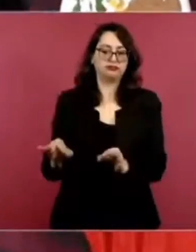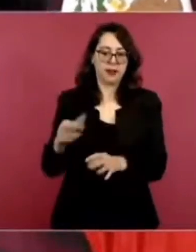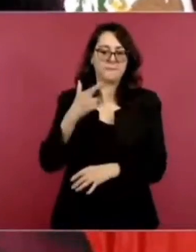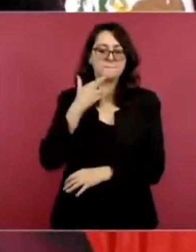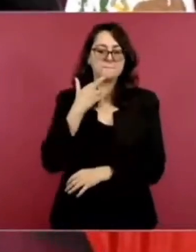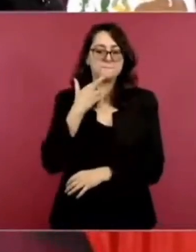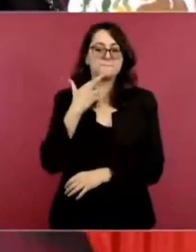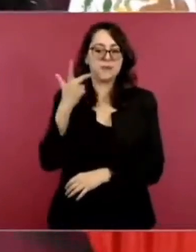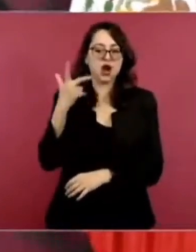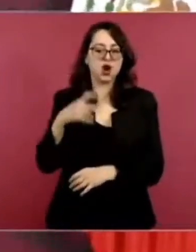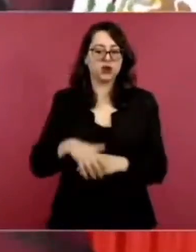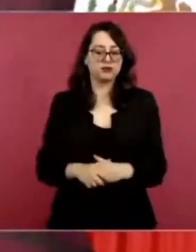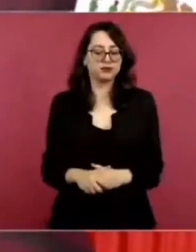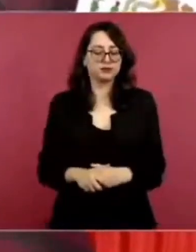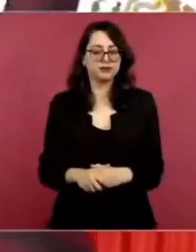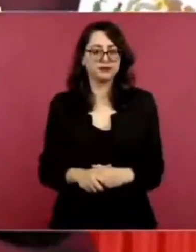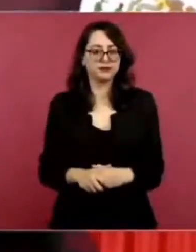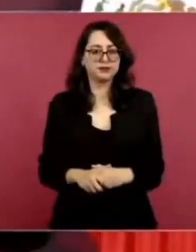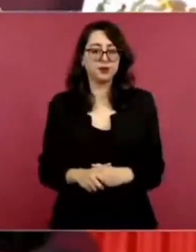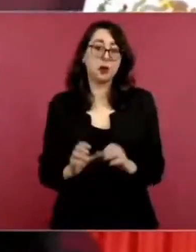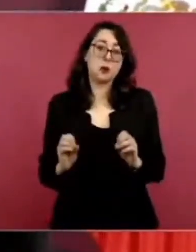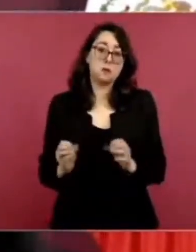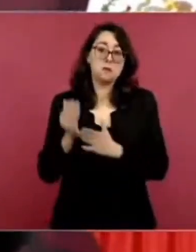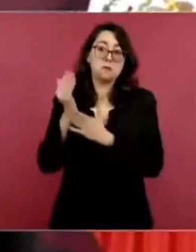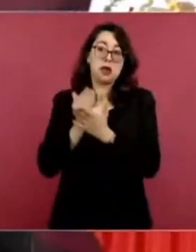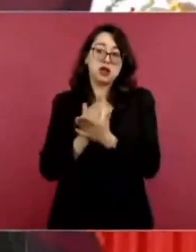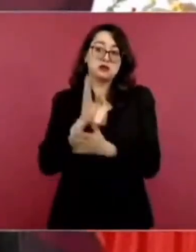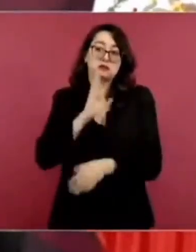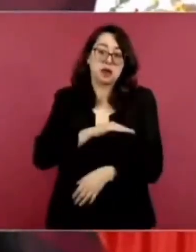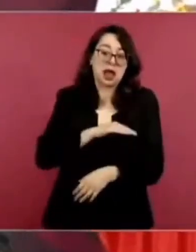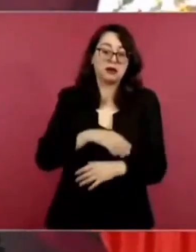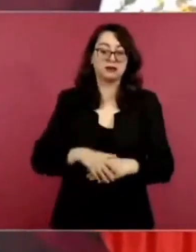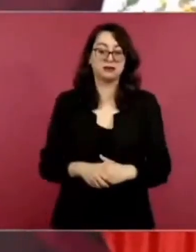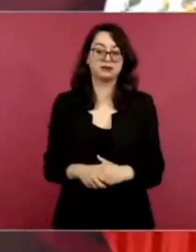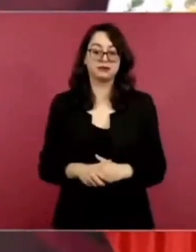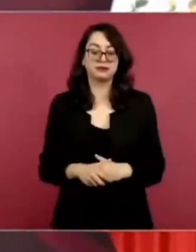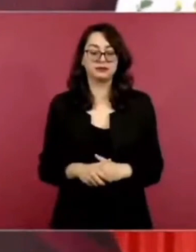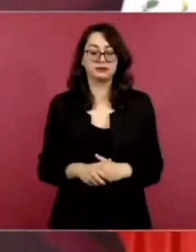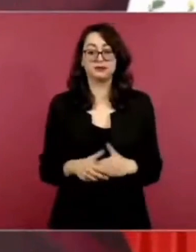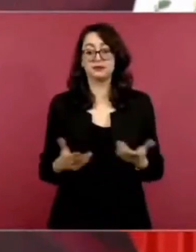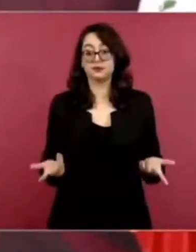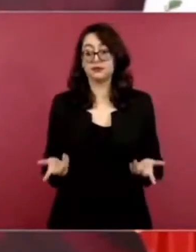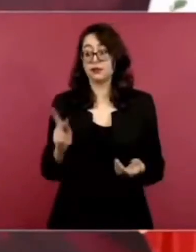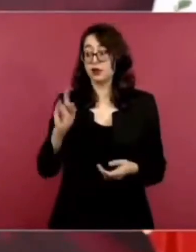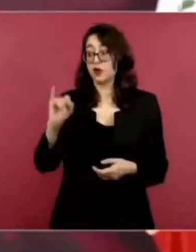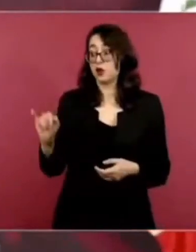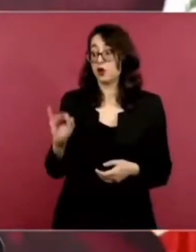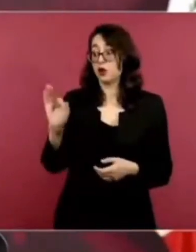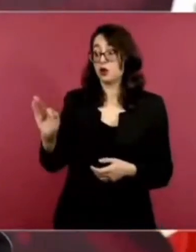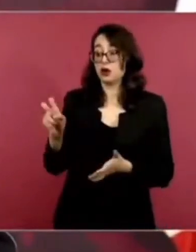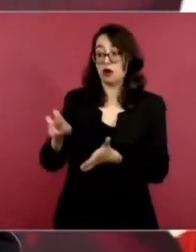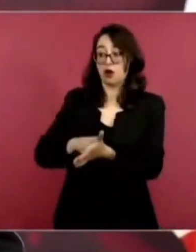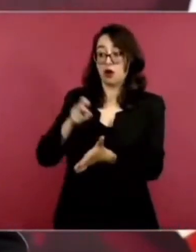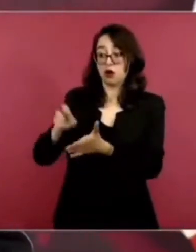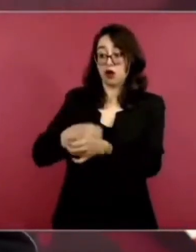Entonces, si queremos tener un Poder Judicial, porque no es un asunto sencillo, es